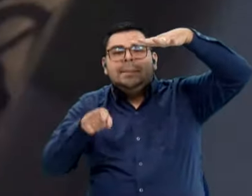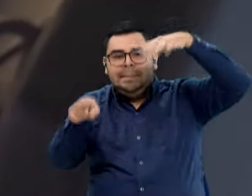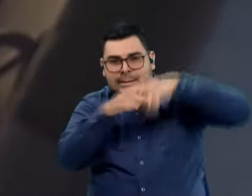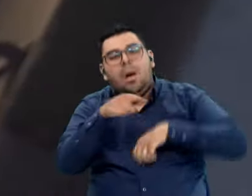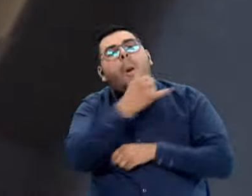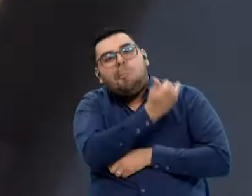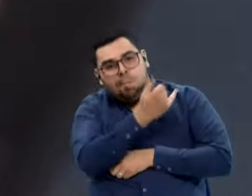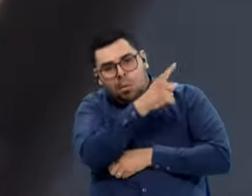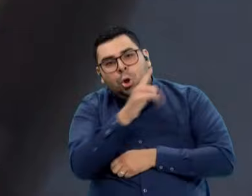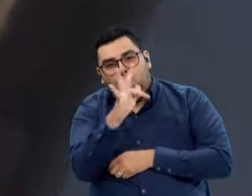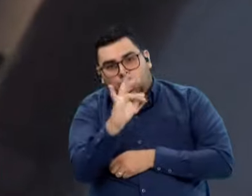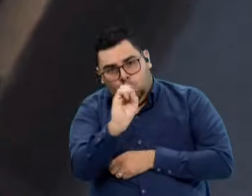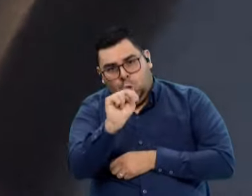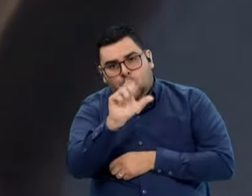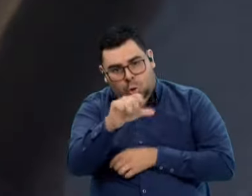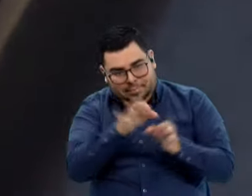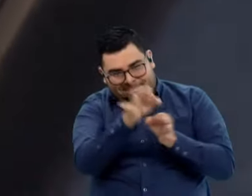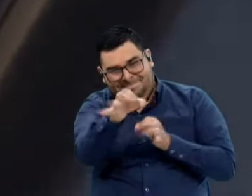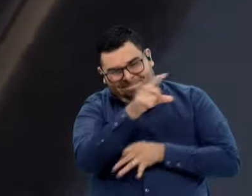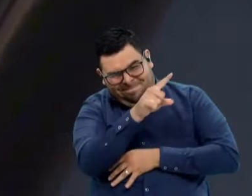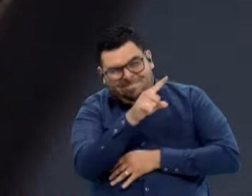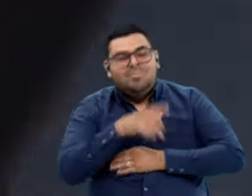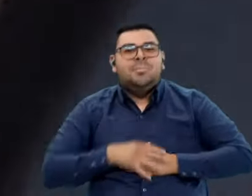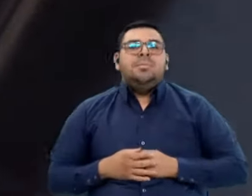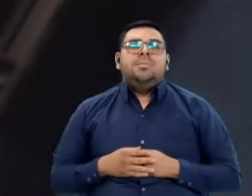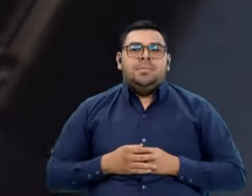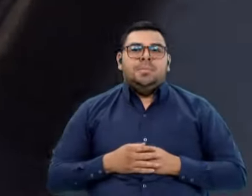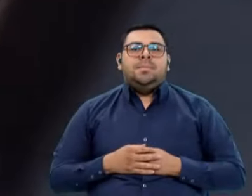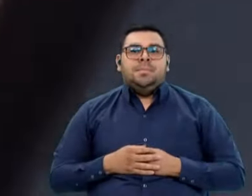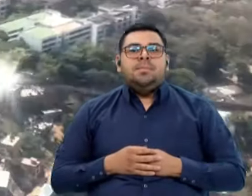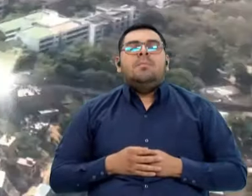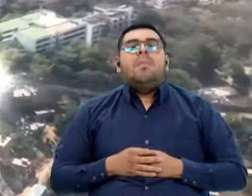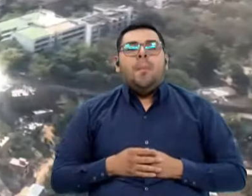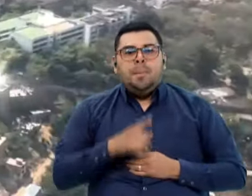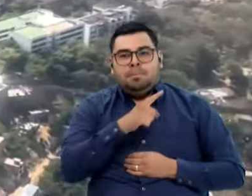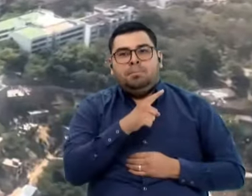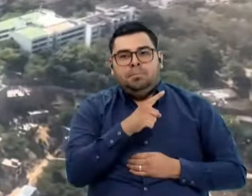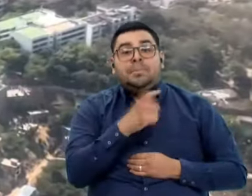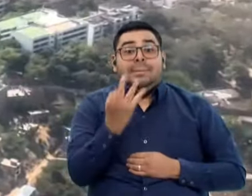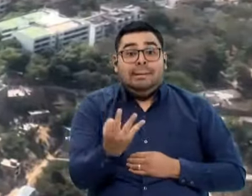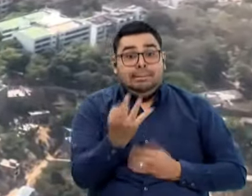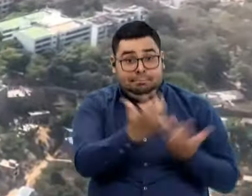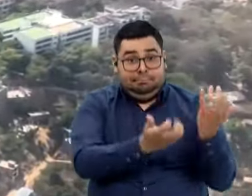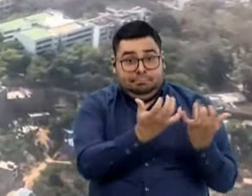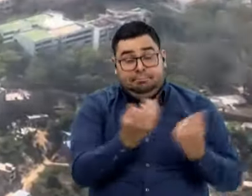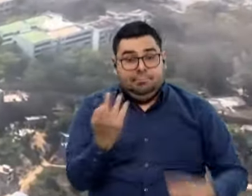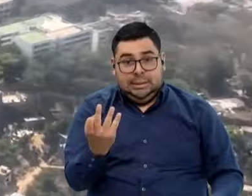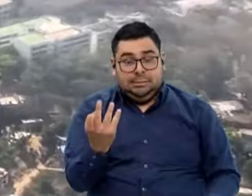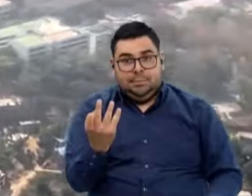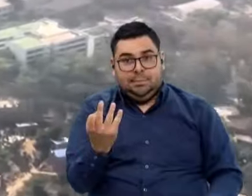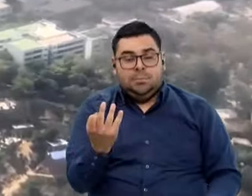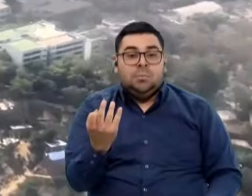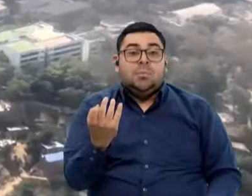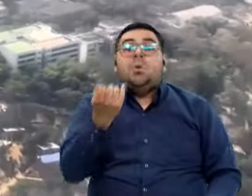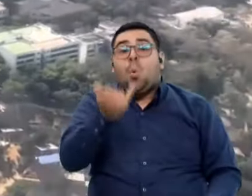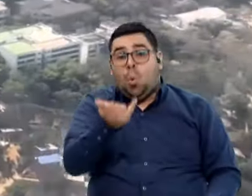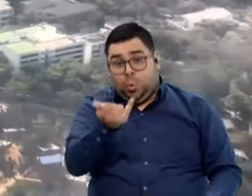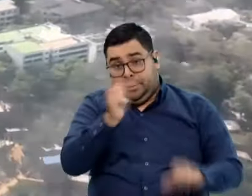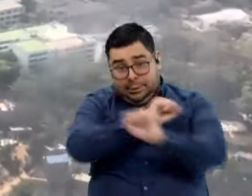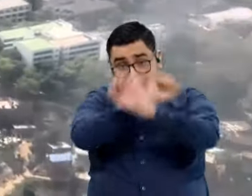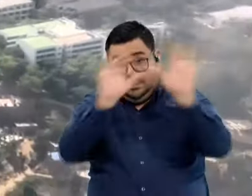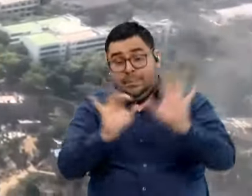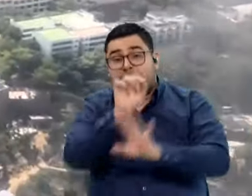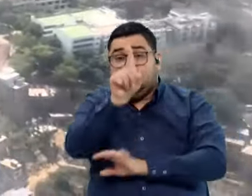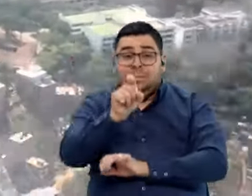Tona, específicamente, como lo explicaban ustedes, tenemos tres focos fuertes. Desde esta mañana, desde las 6:15 de la